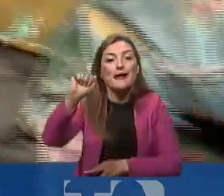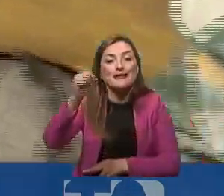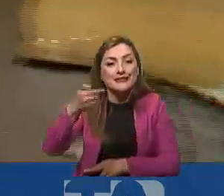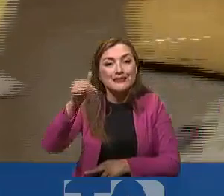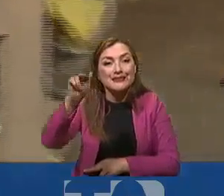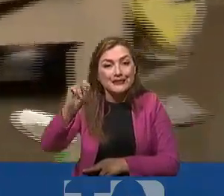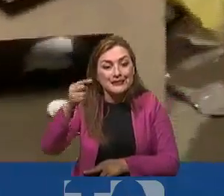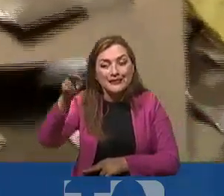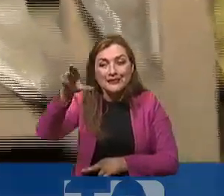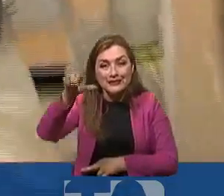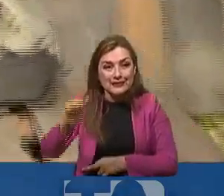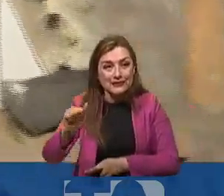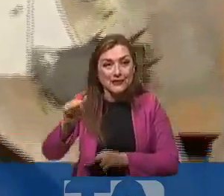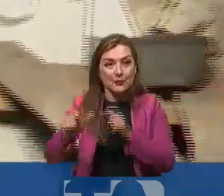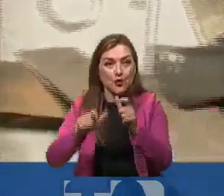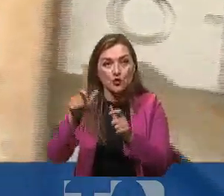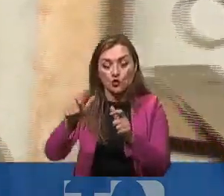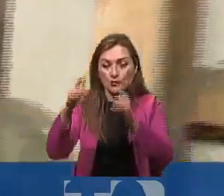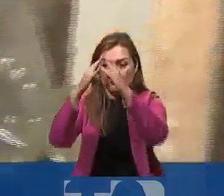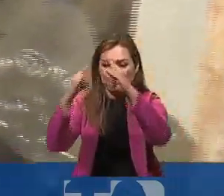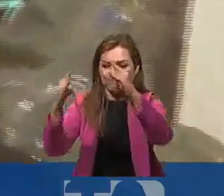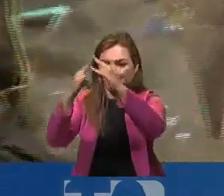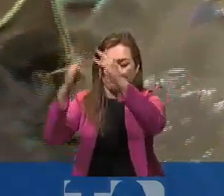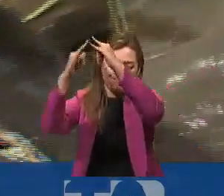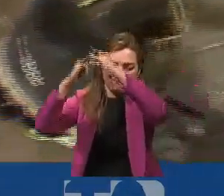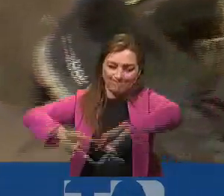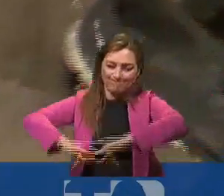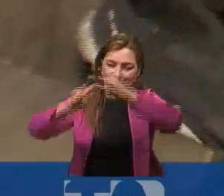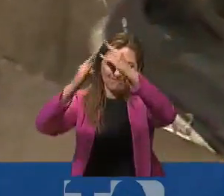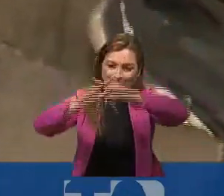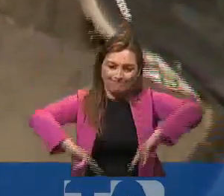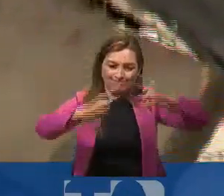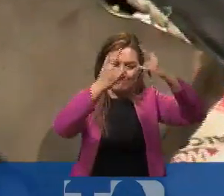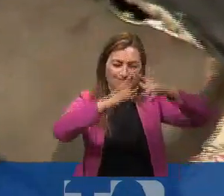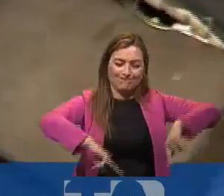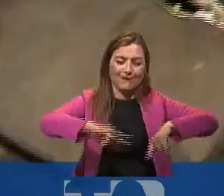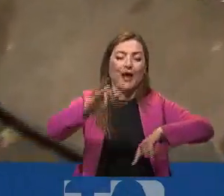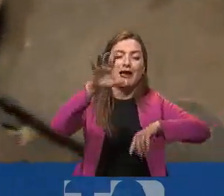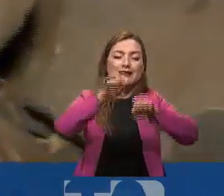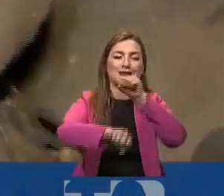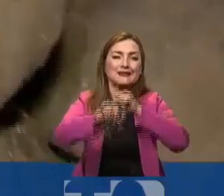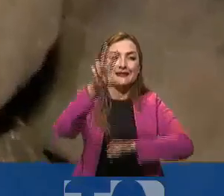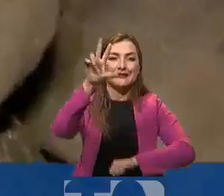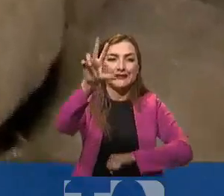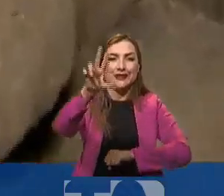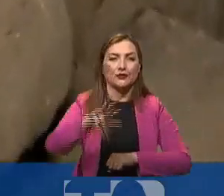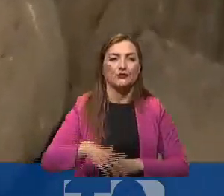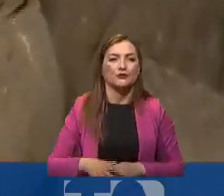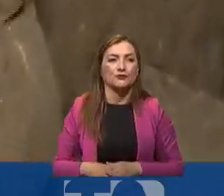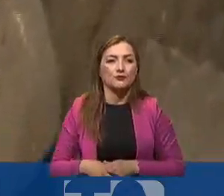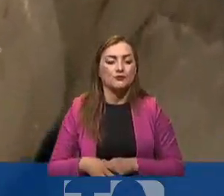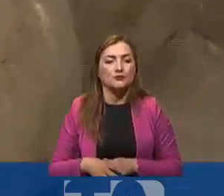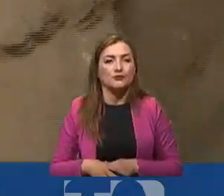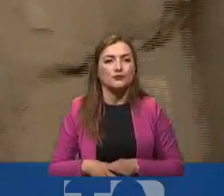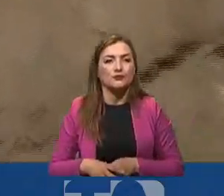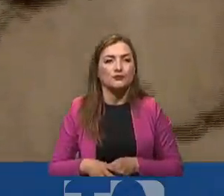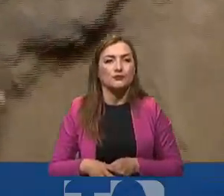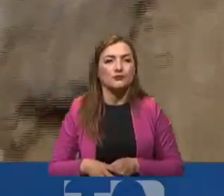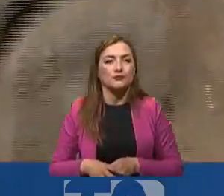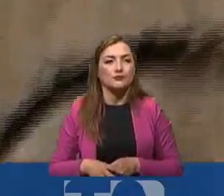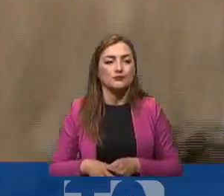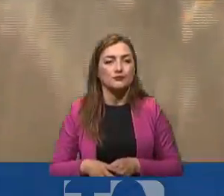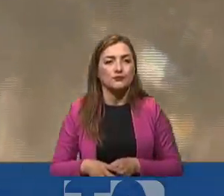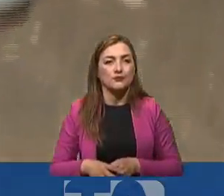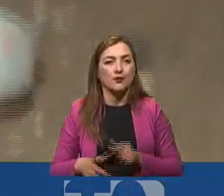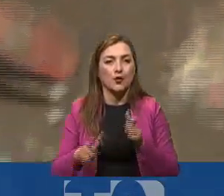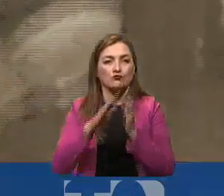Machángara ya han sido desalojados, ya han sido destruidos al menos tres de estas covachas